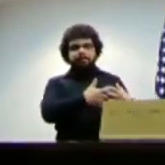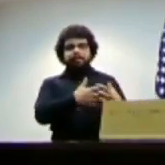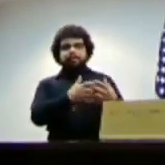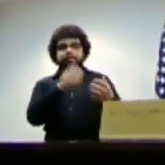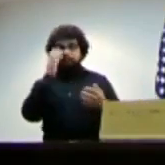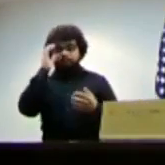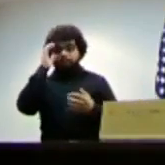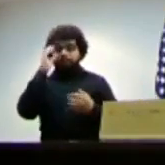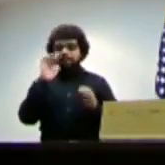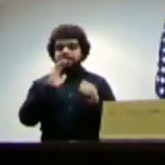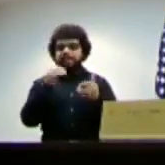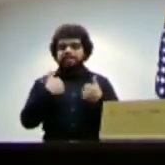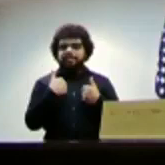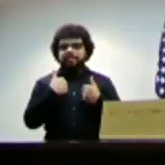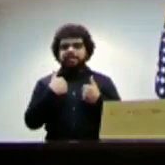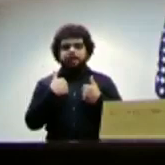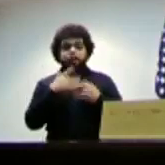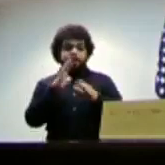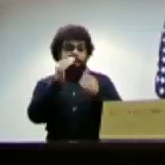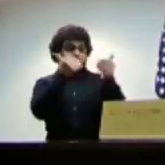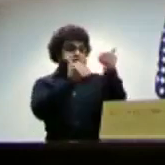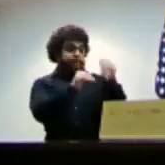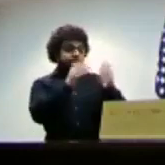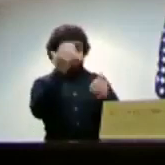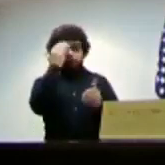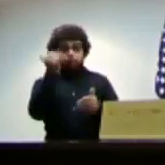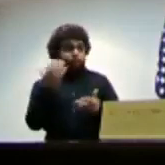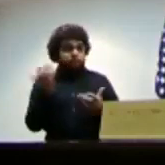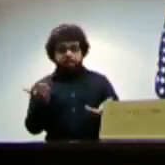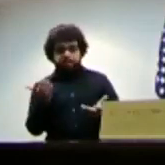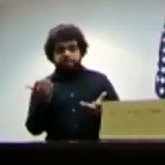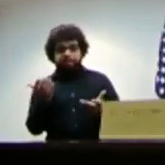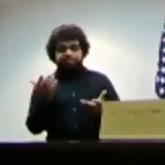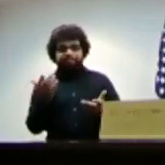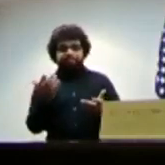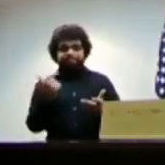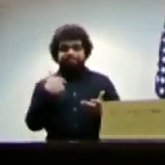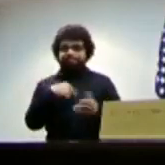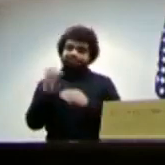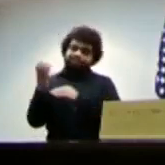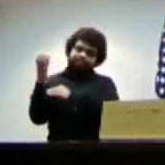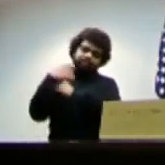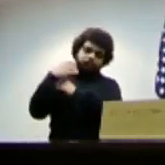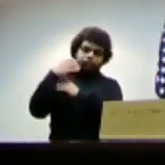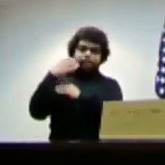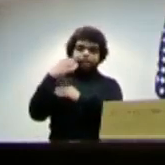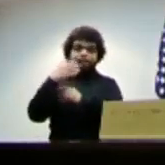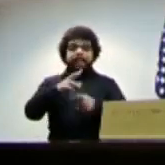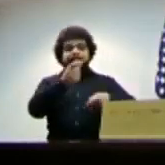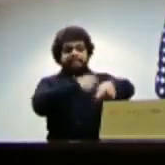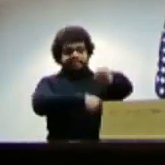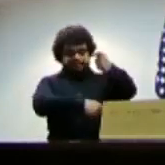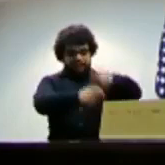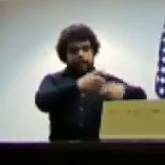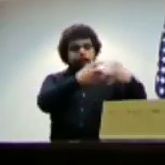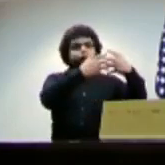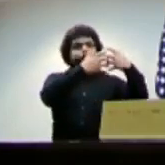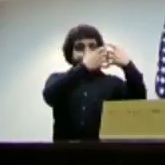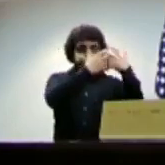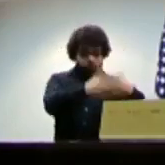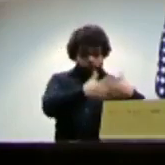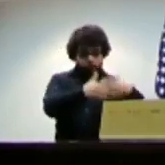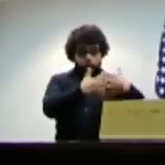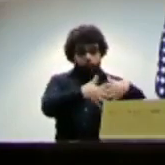una limitación por otro equipo que nos obligó a colocar en servicio el motor que mueve una bomba